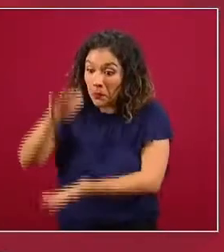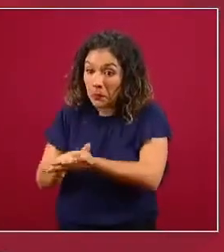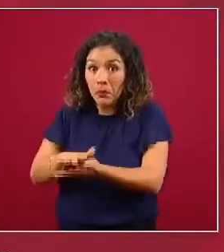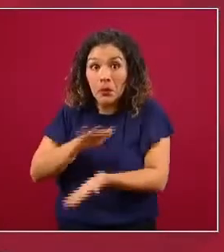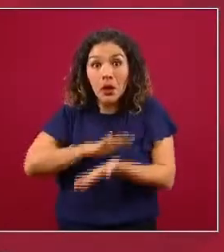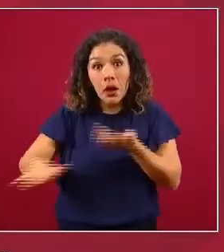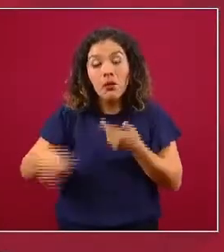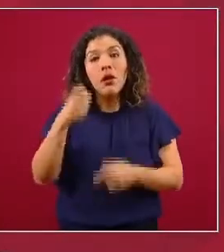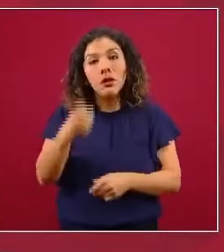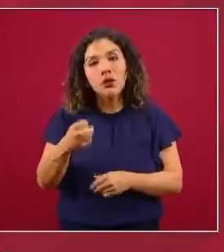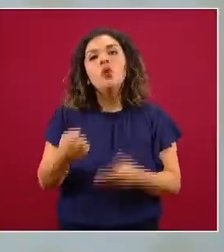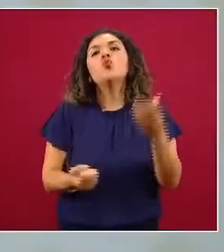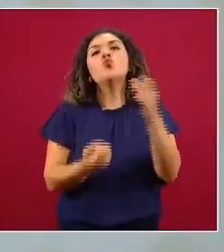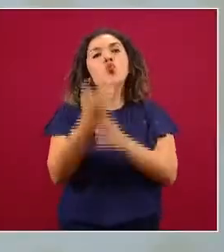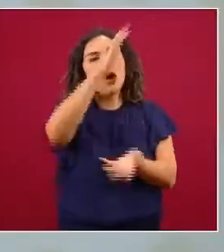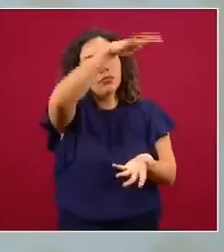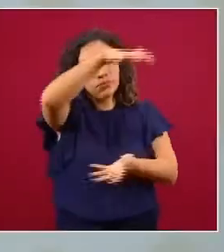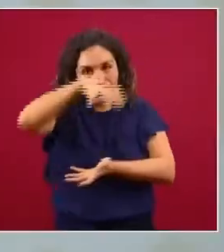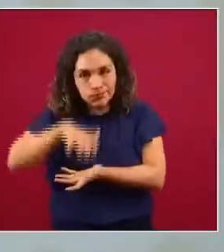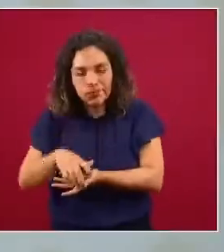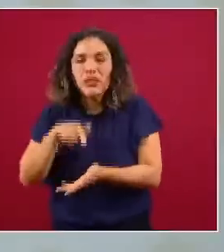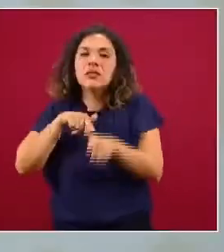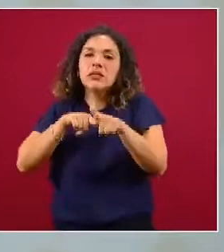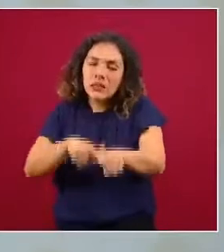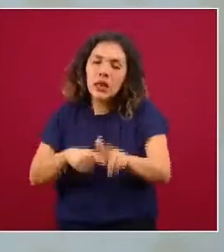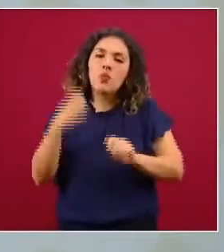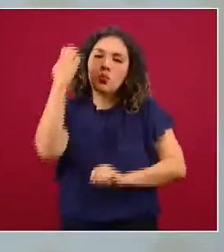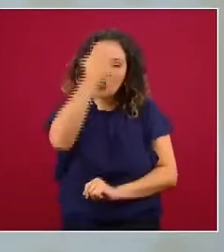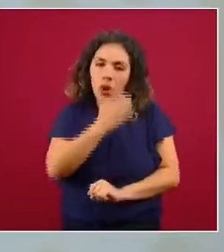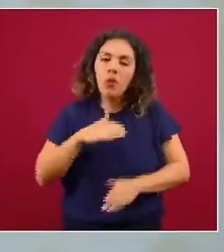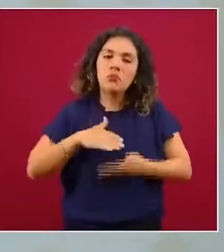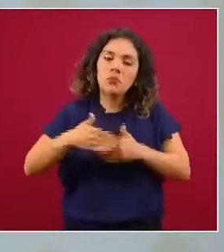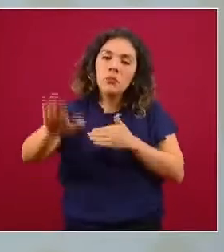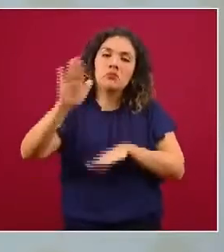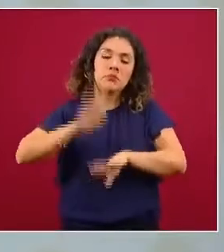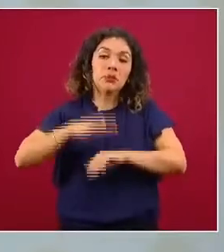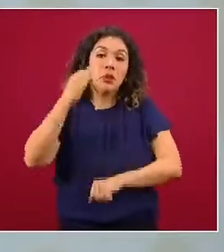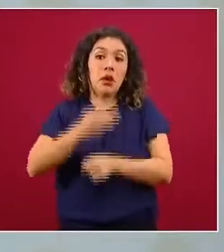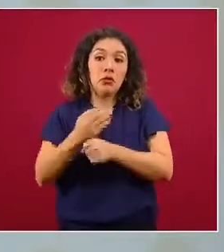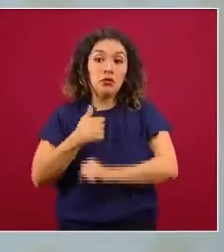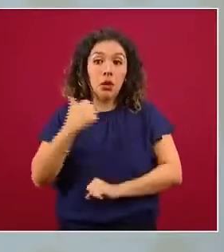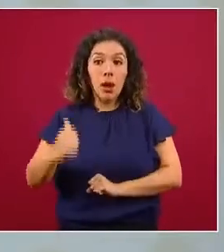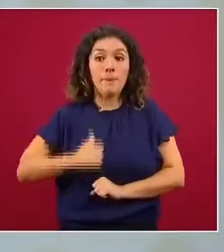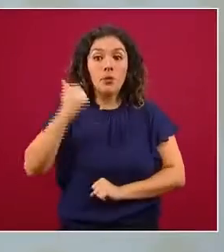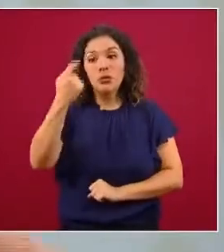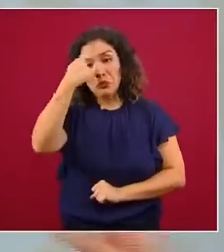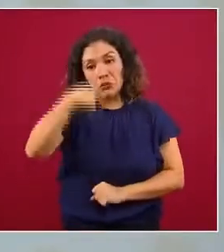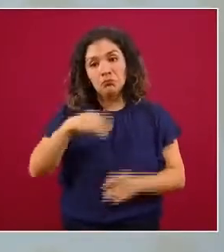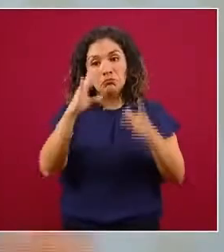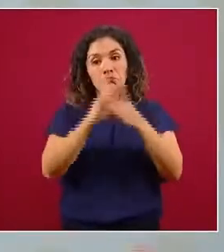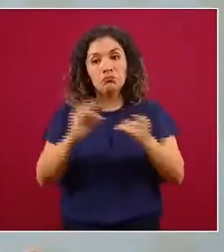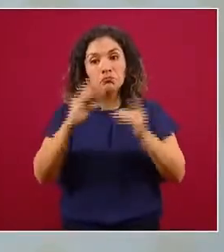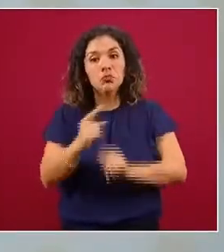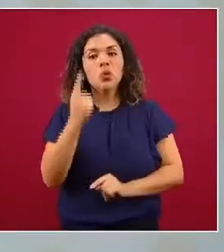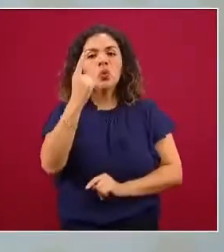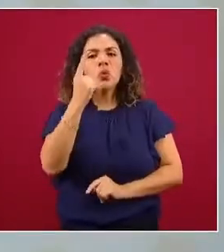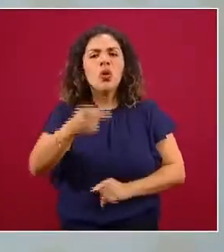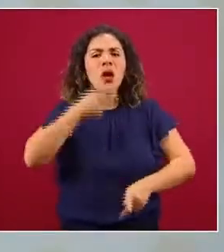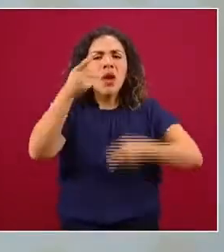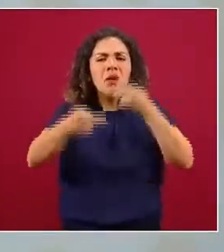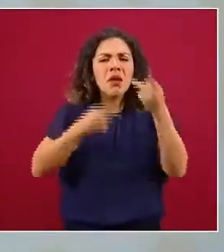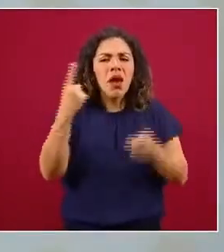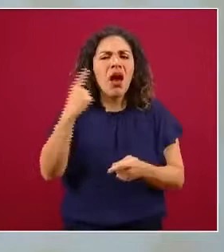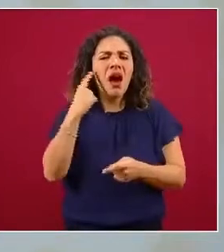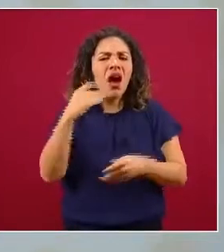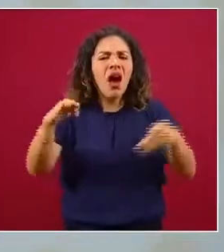agotando adquiriremos nuevas y se seguirán haciendo pruebas. Aprovecho para comentar, uno de los mitos